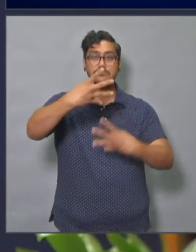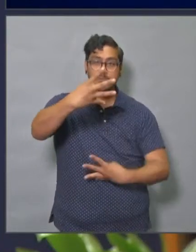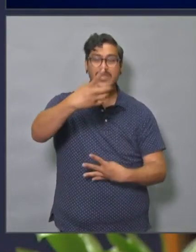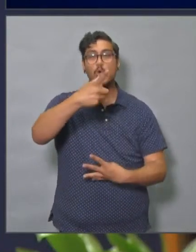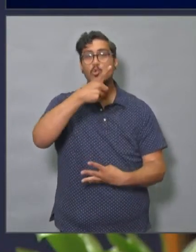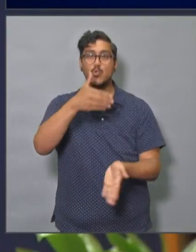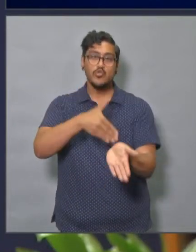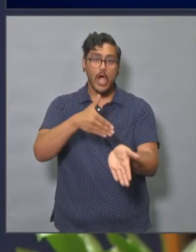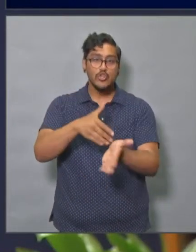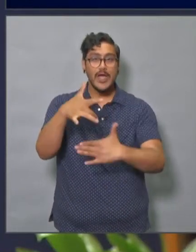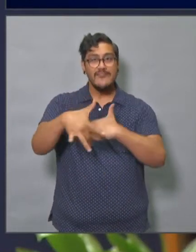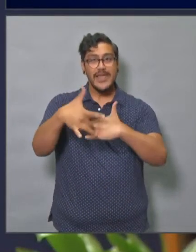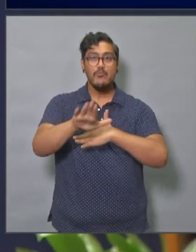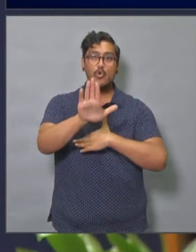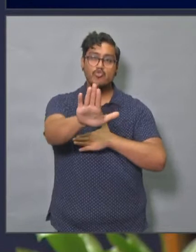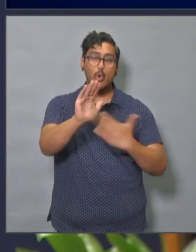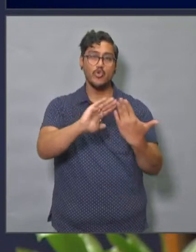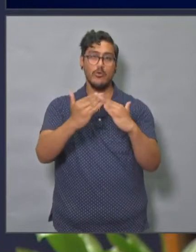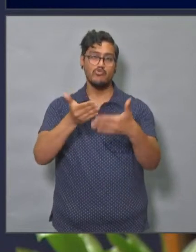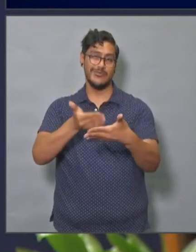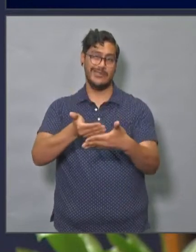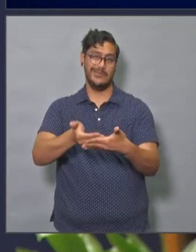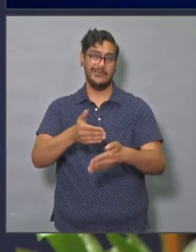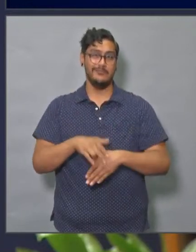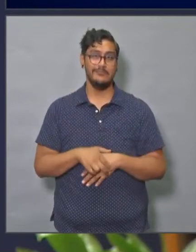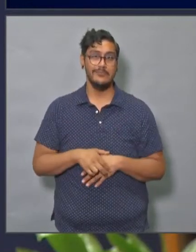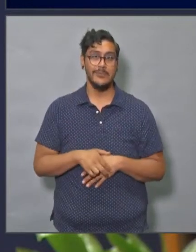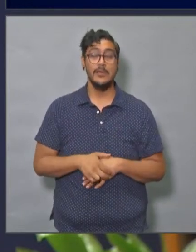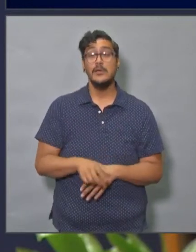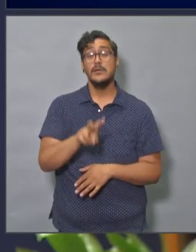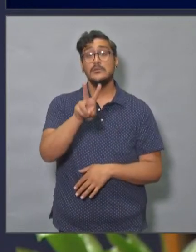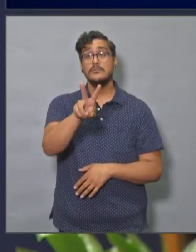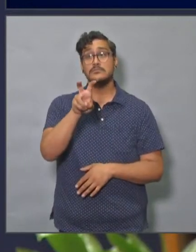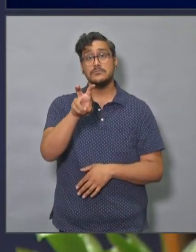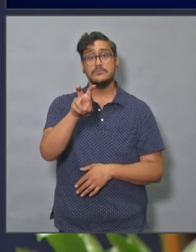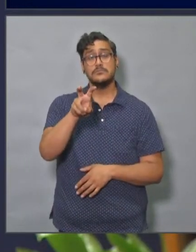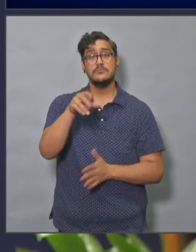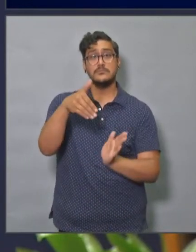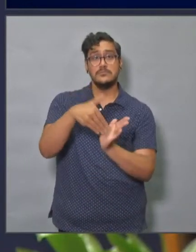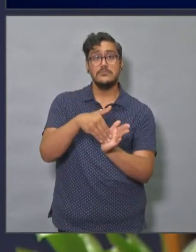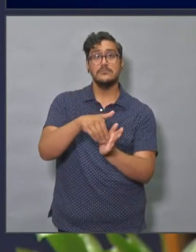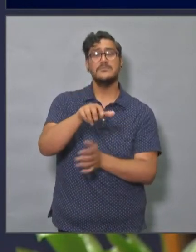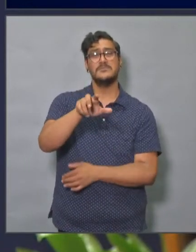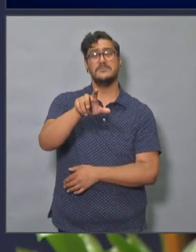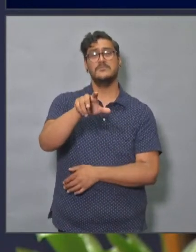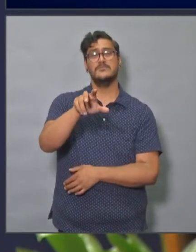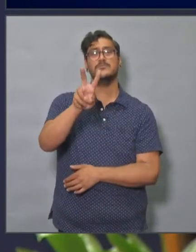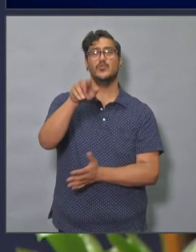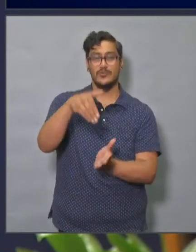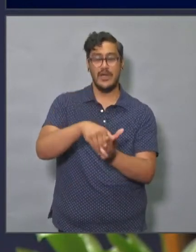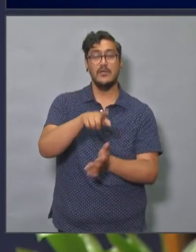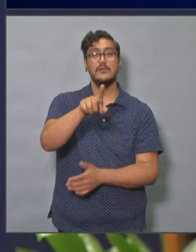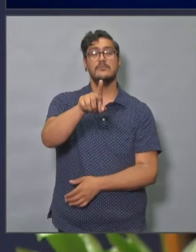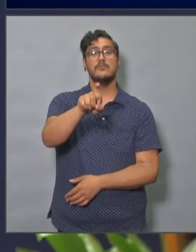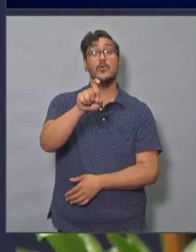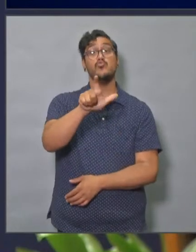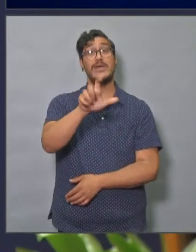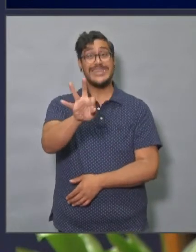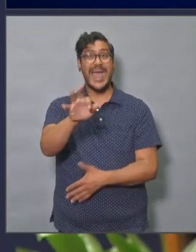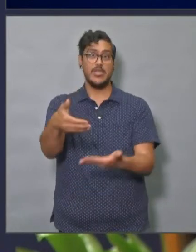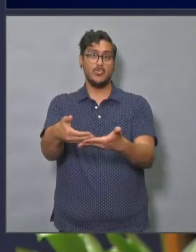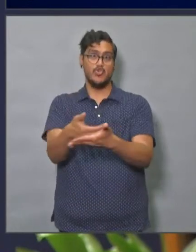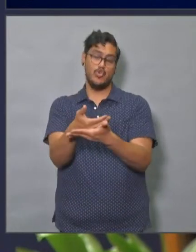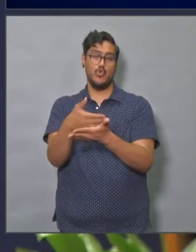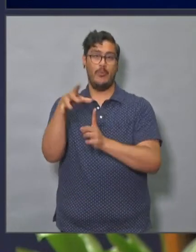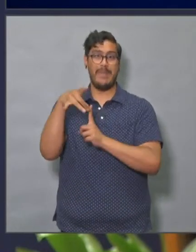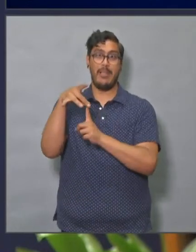comunidad. Hoy estamos reportando 2,129 casos nuevos. Una parte de este gran